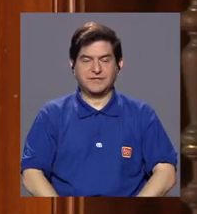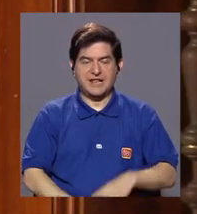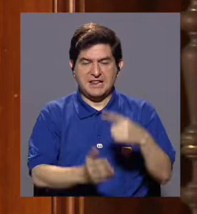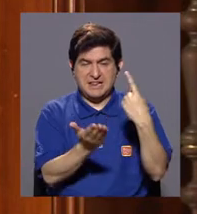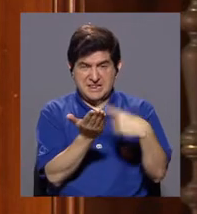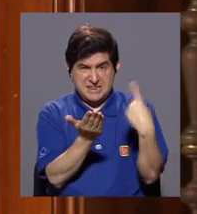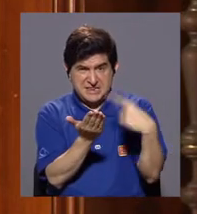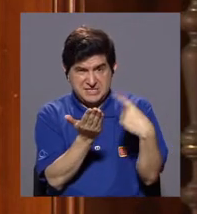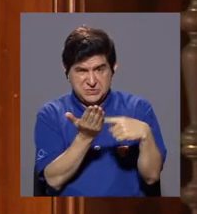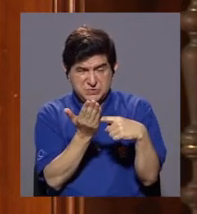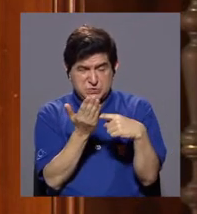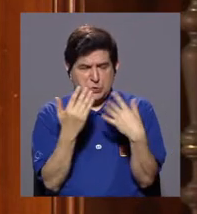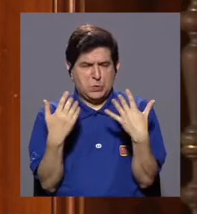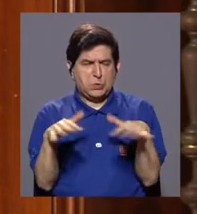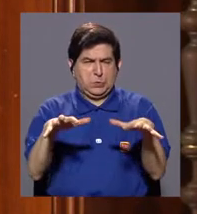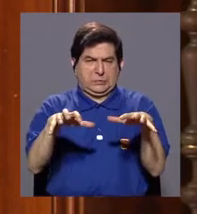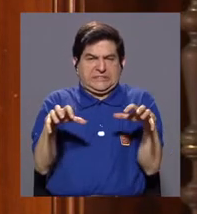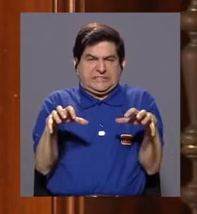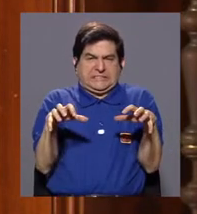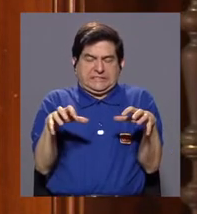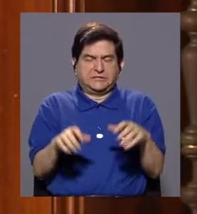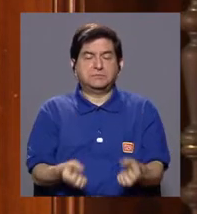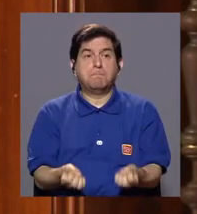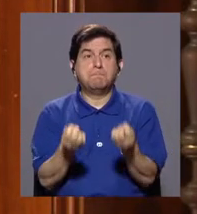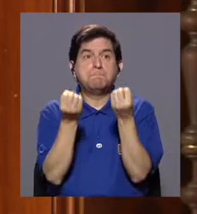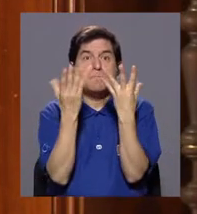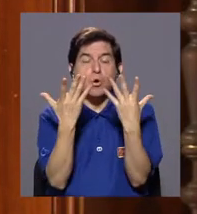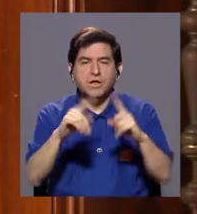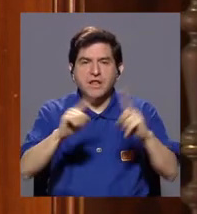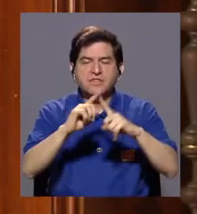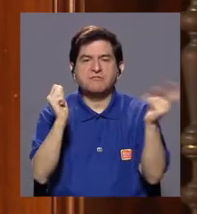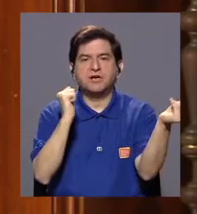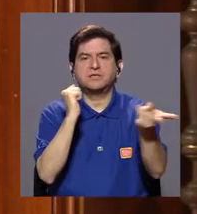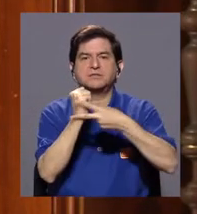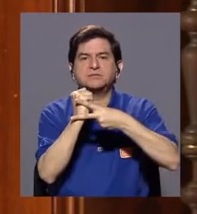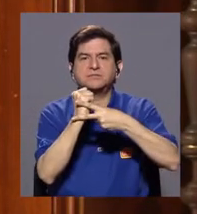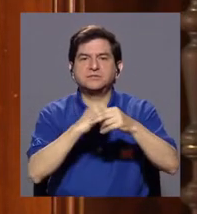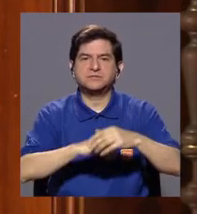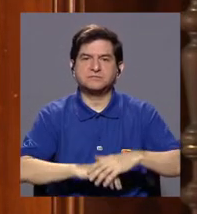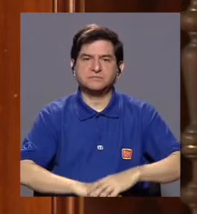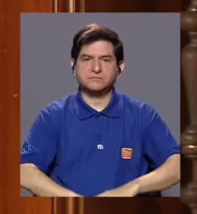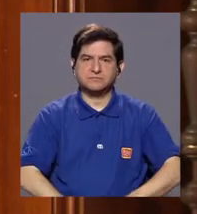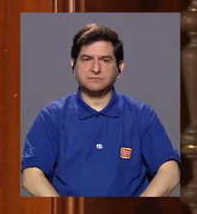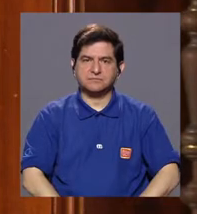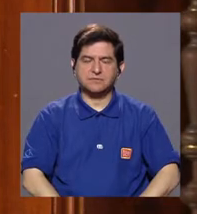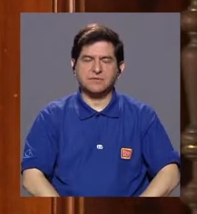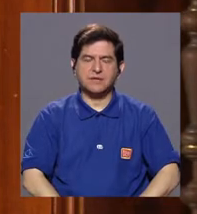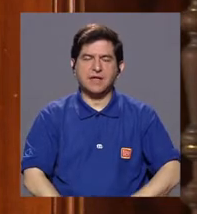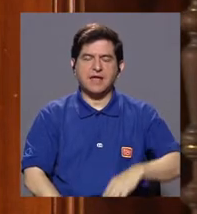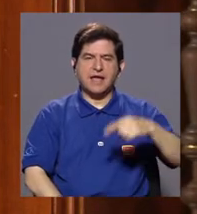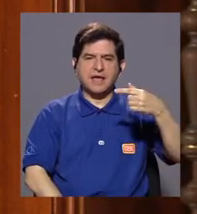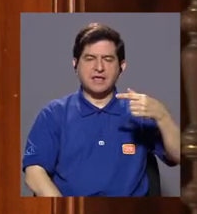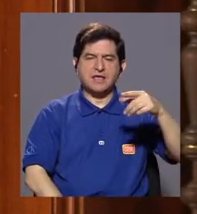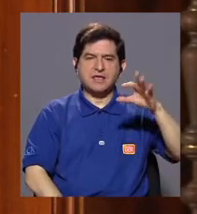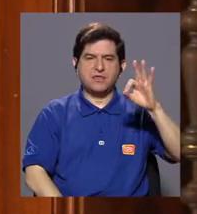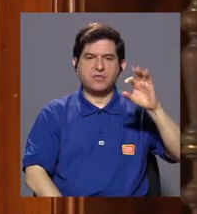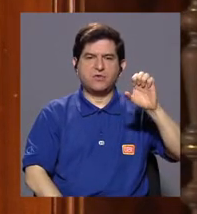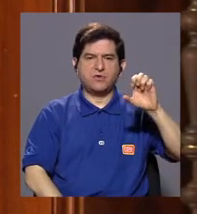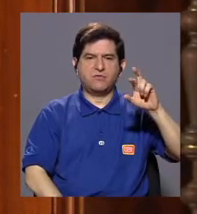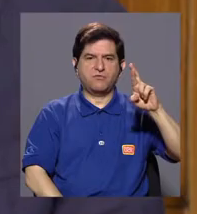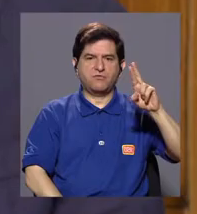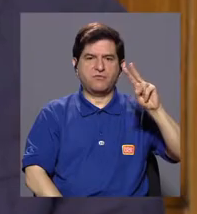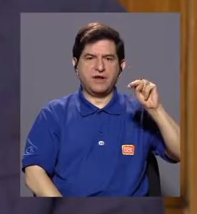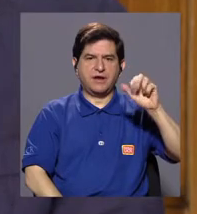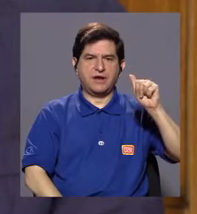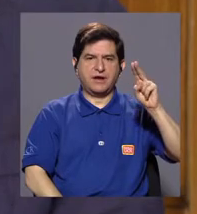las discusiones fueron muy tensas y fueron muchas en diferentes ocasiones. Guido Fernández, que era mi embajador